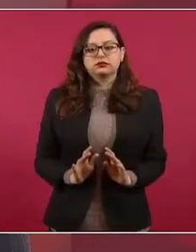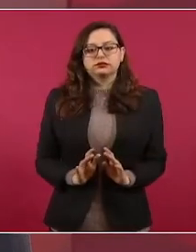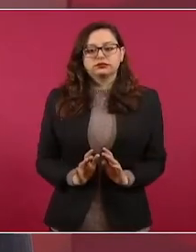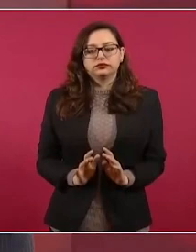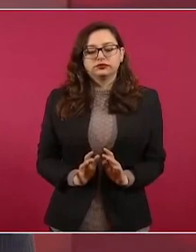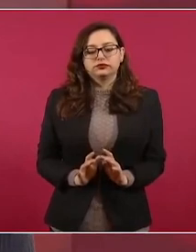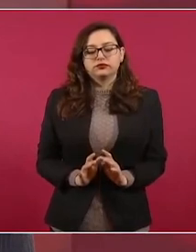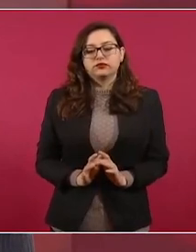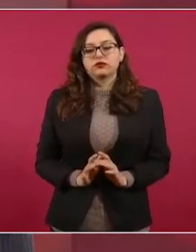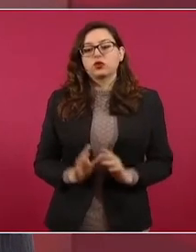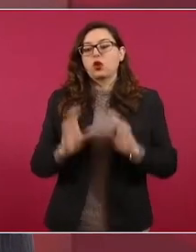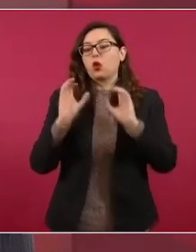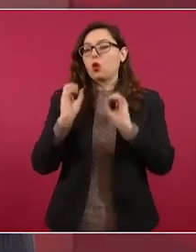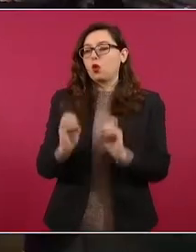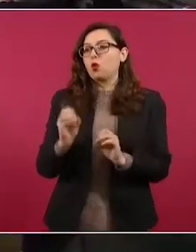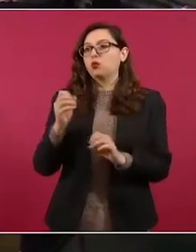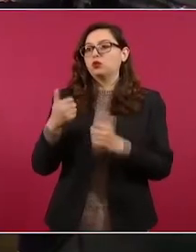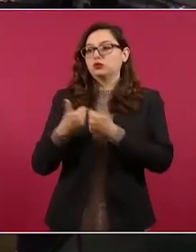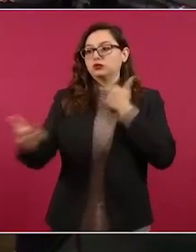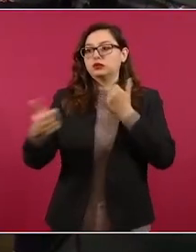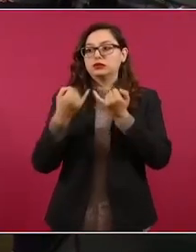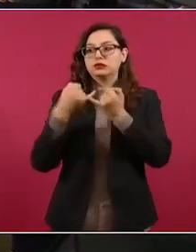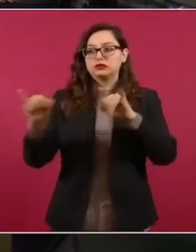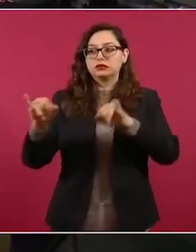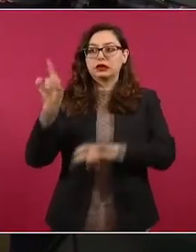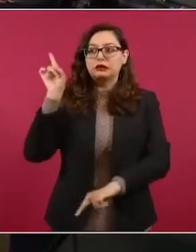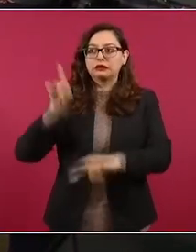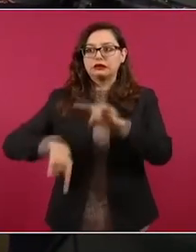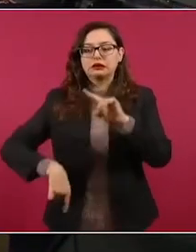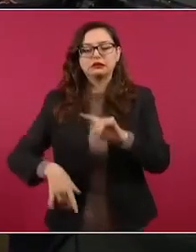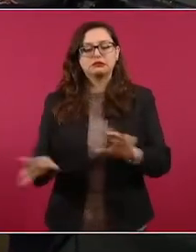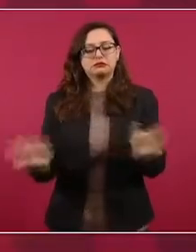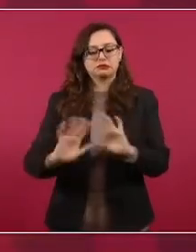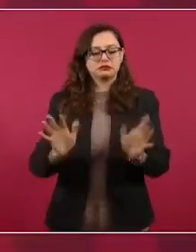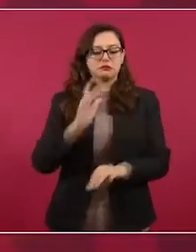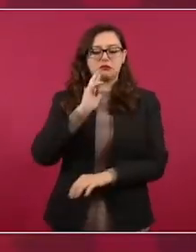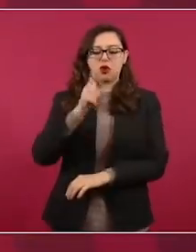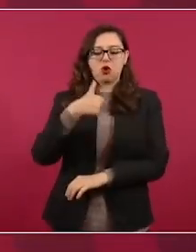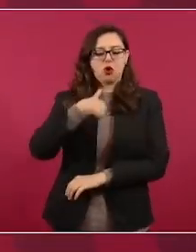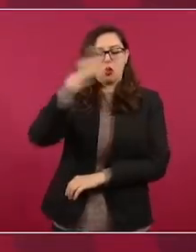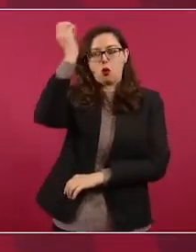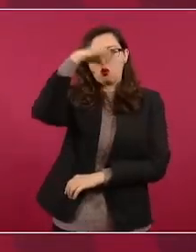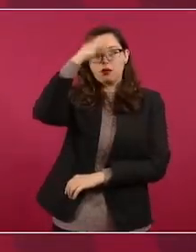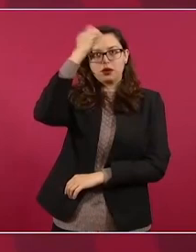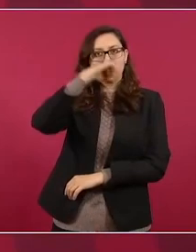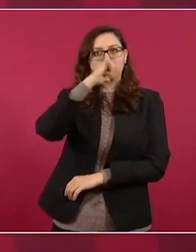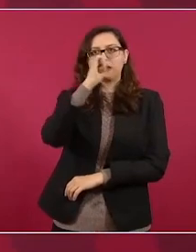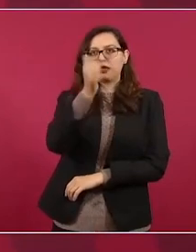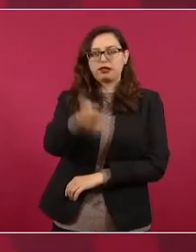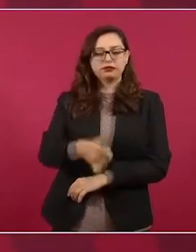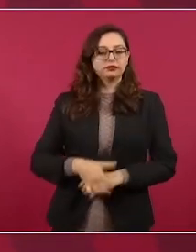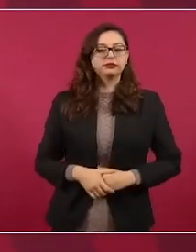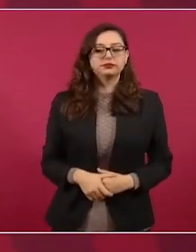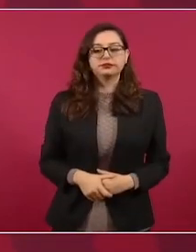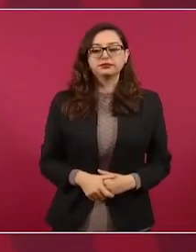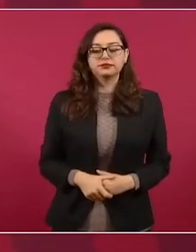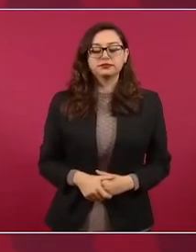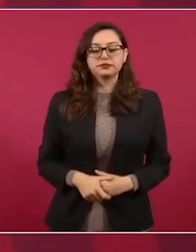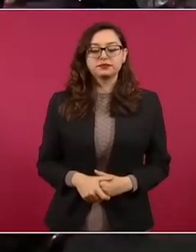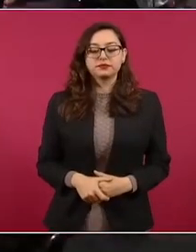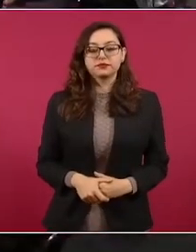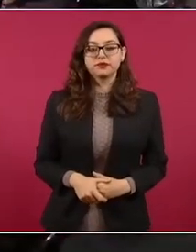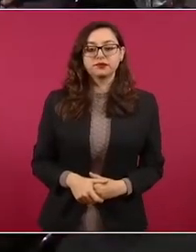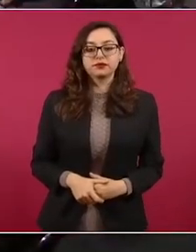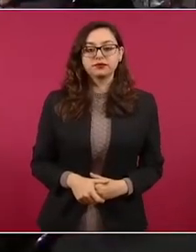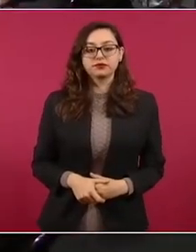desconocer la autonomía universitaria. Entonces, no, no. Y aprovecho también para decir de